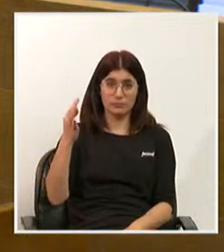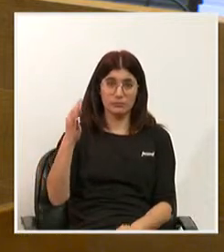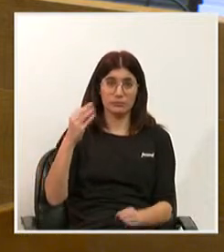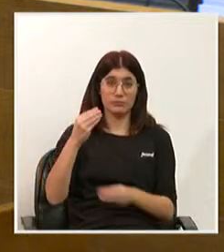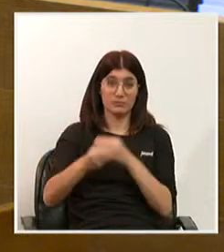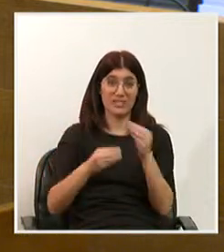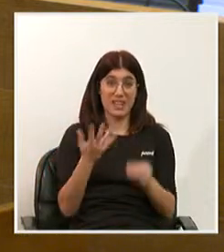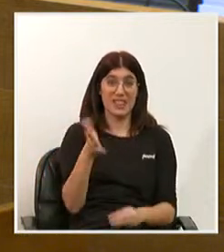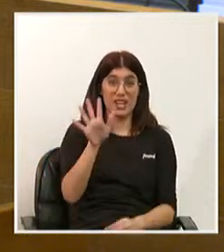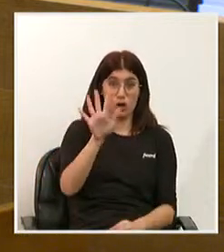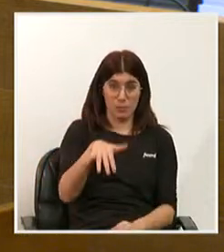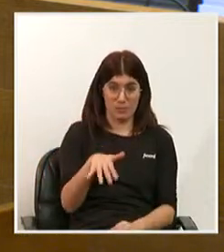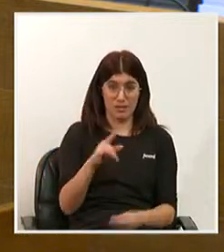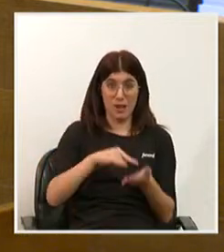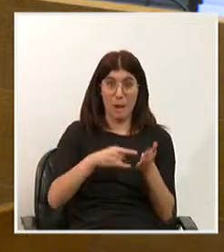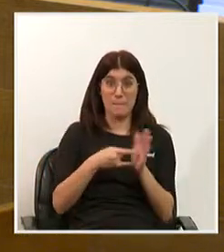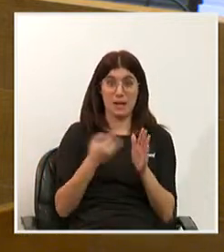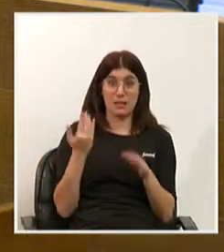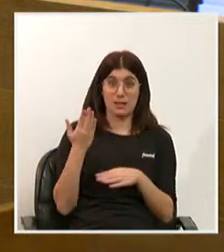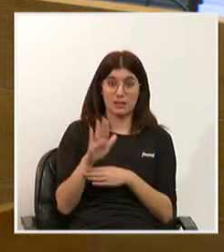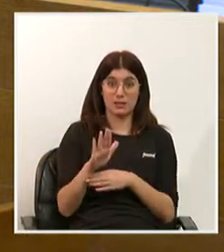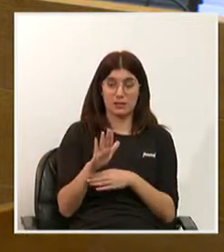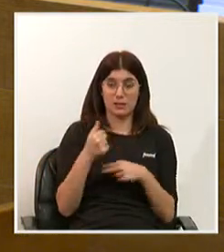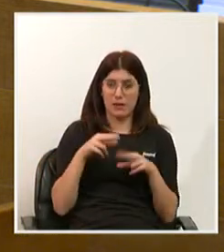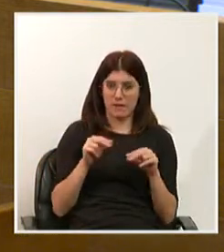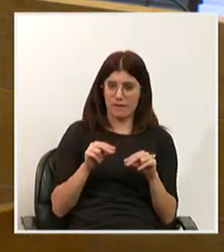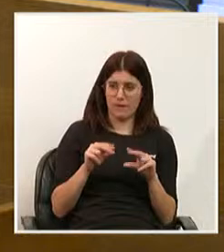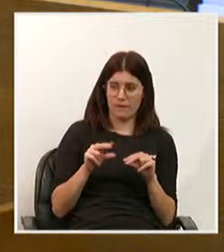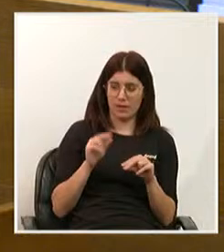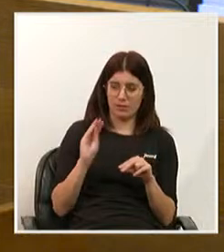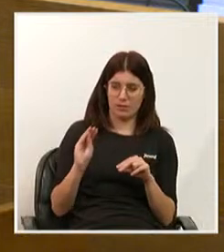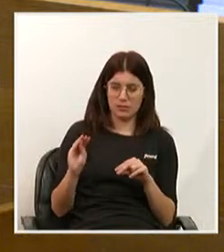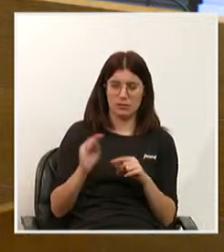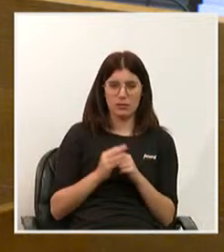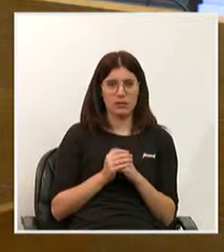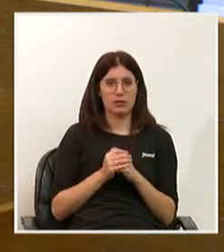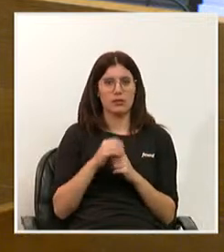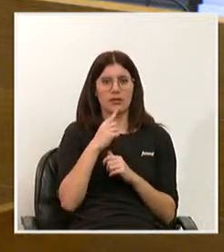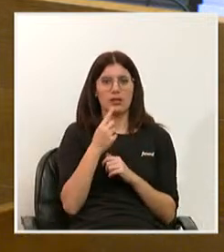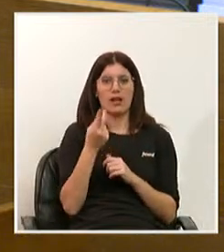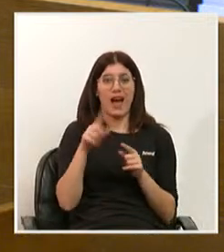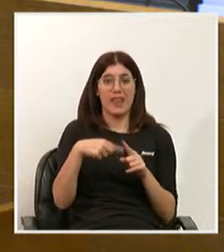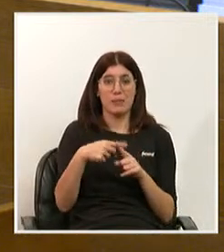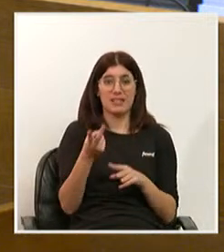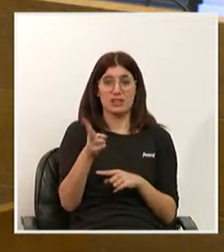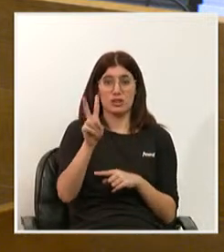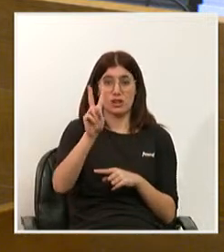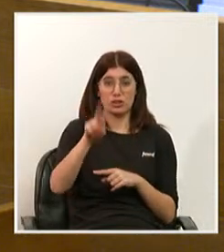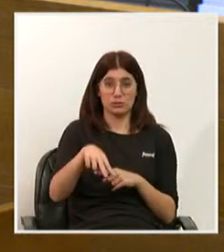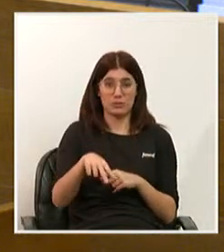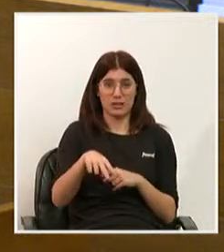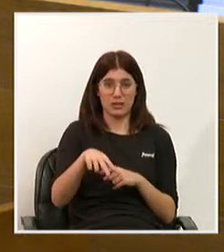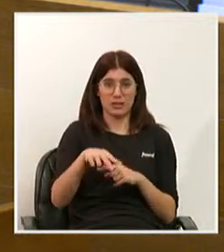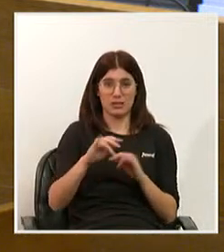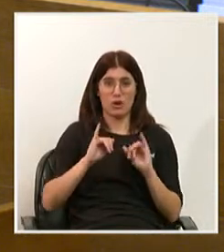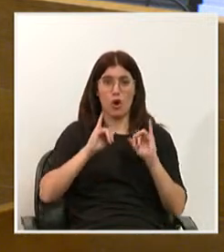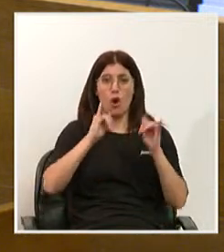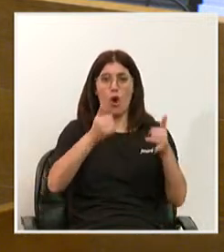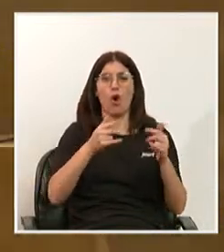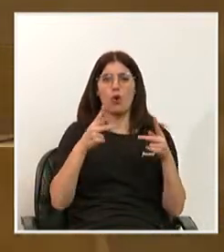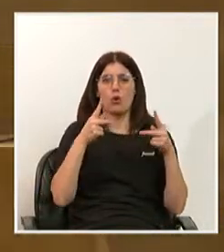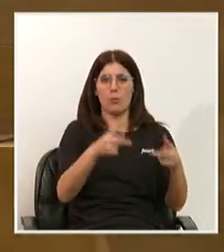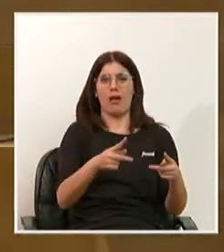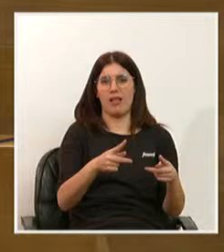5000 según los planes que nos presentaron además 2000 viviendas de esas ocupadas de forma